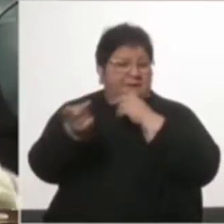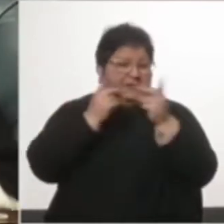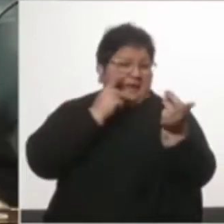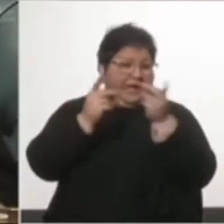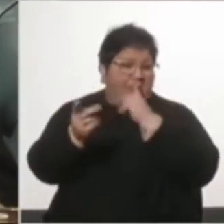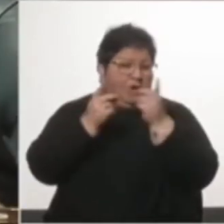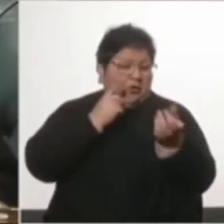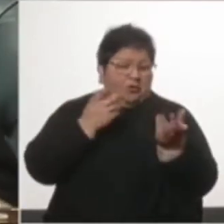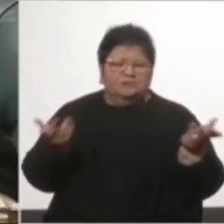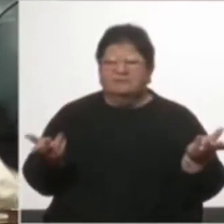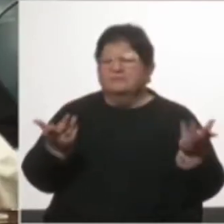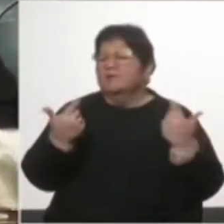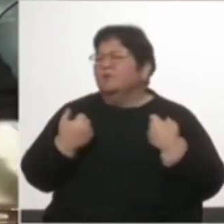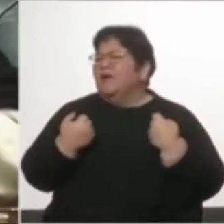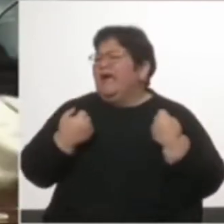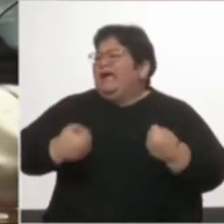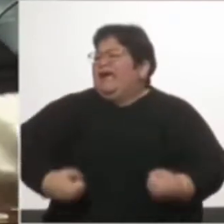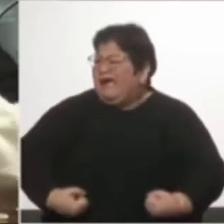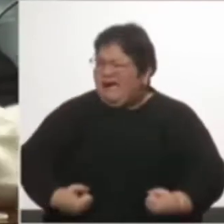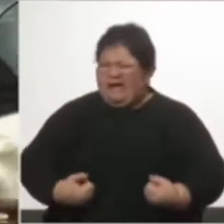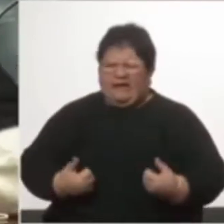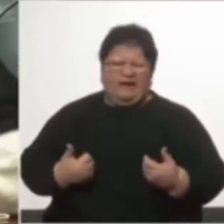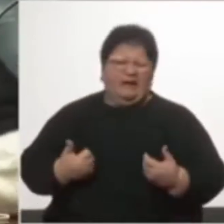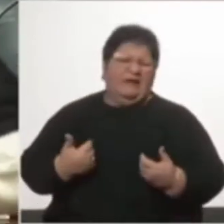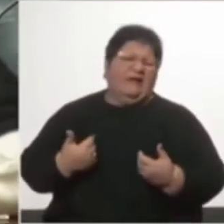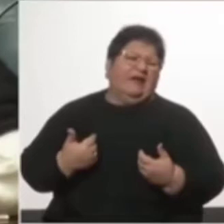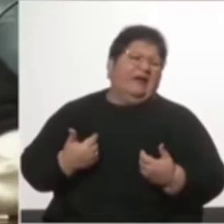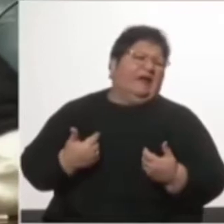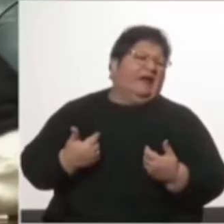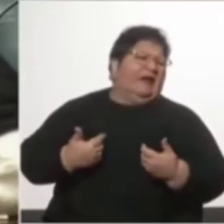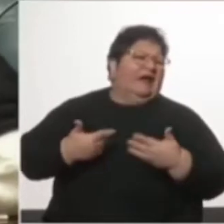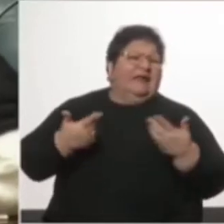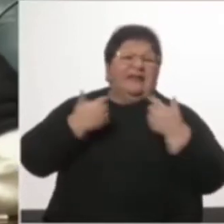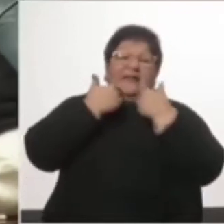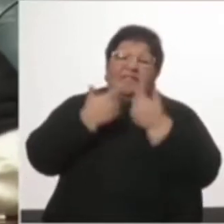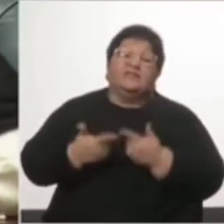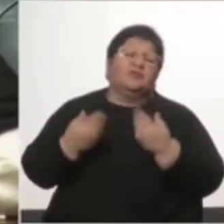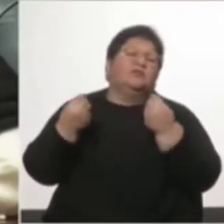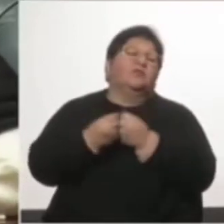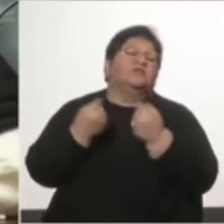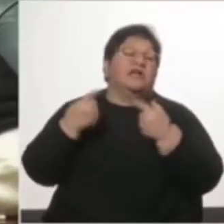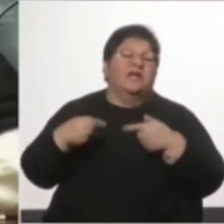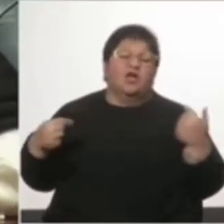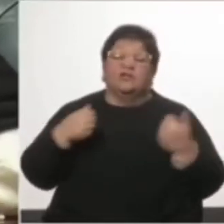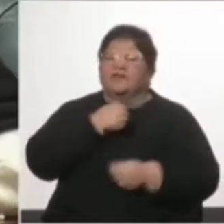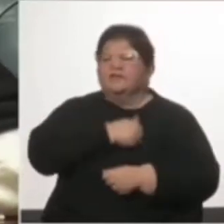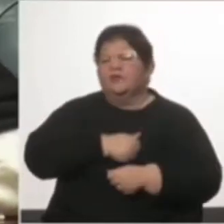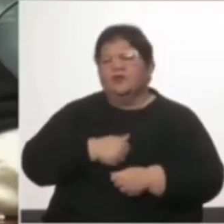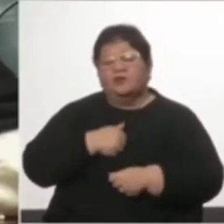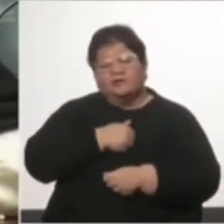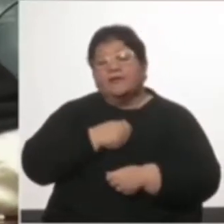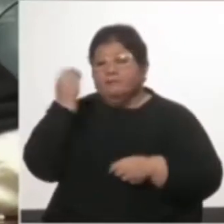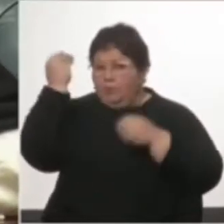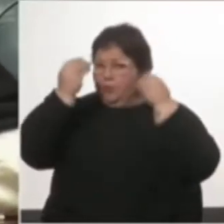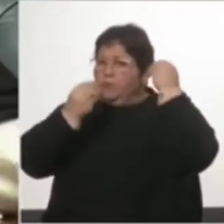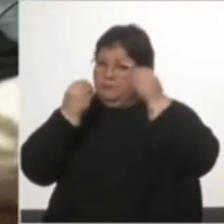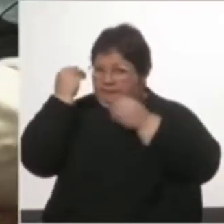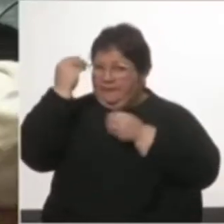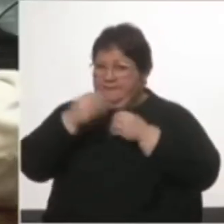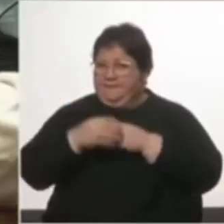una carga, han calificado de una manera tan dolorosa y preocupante, diría